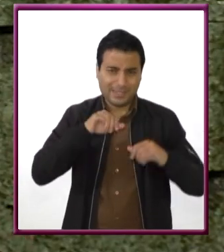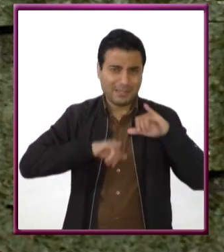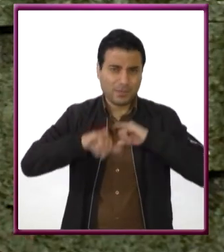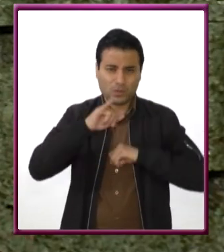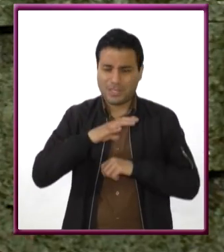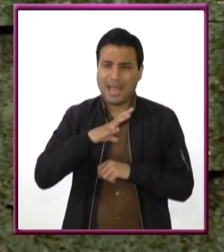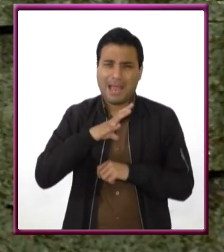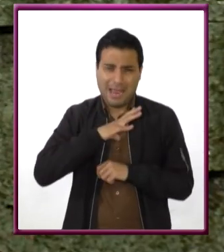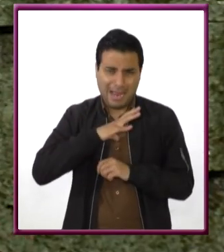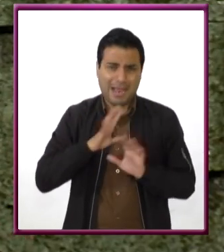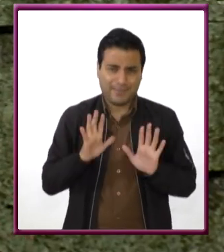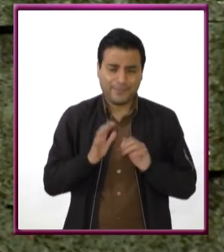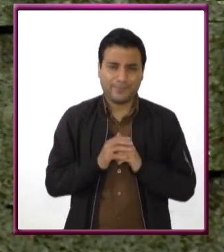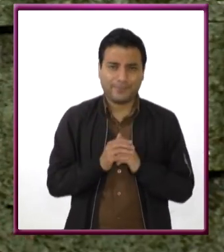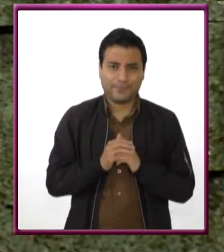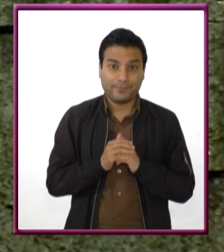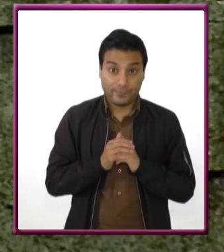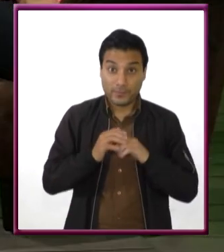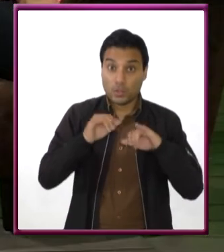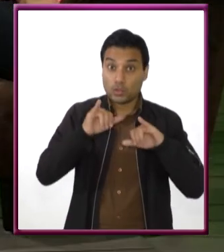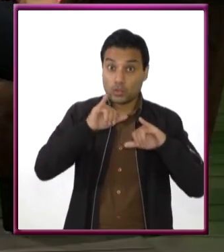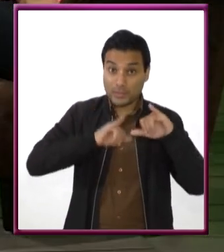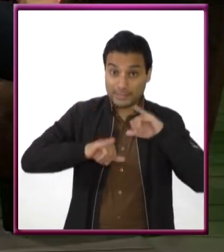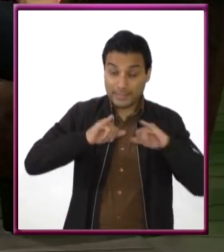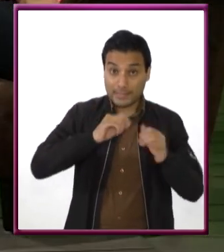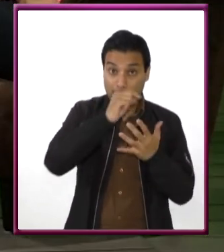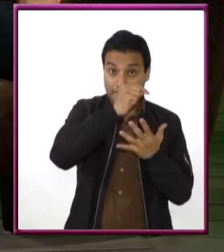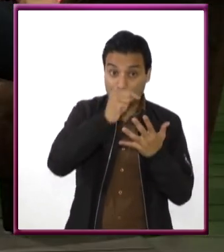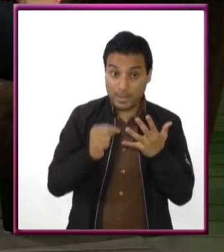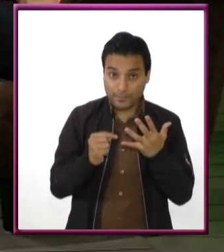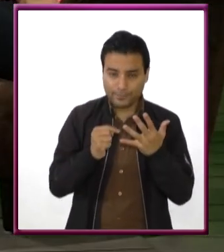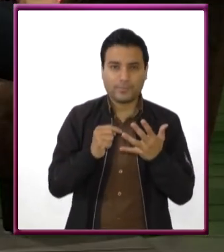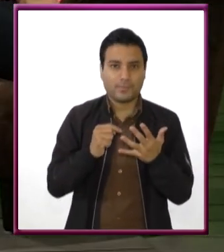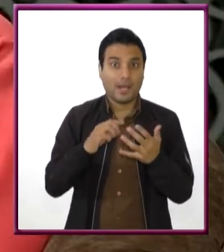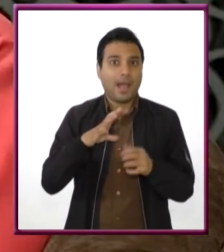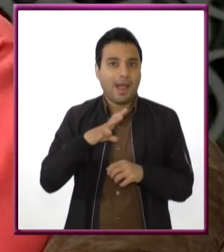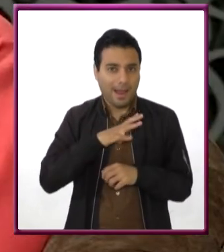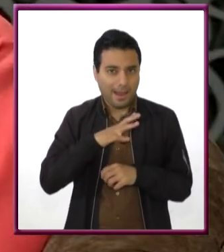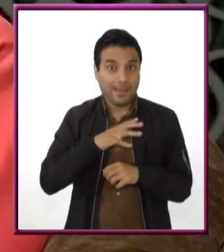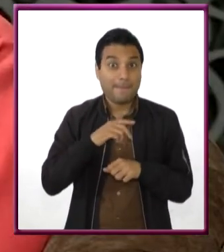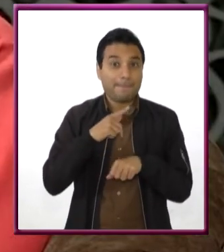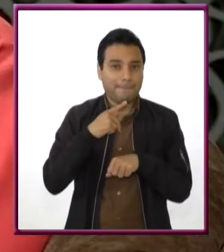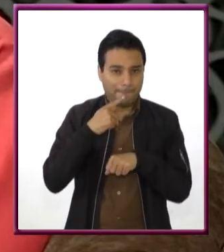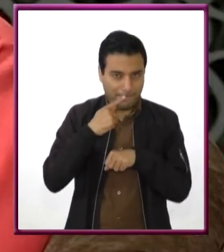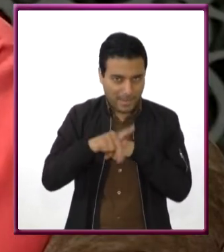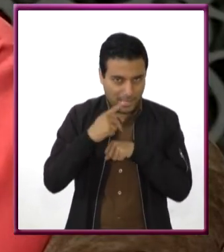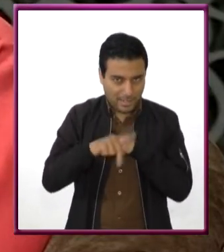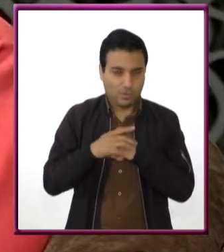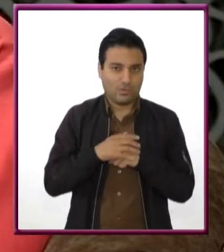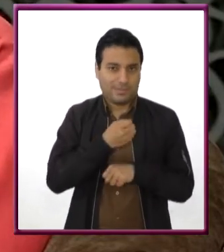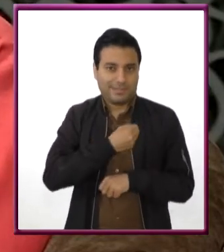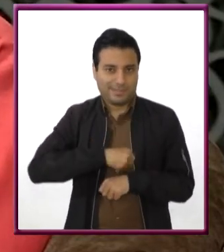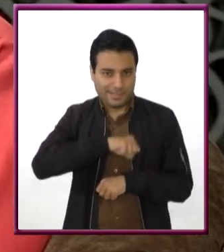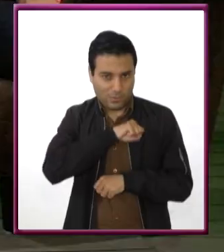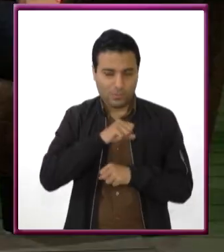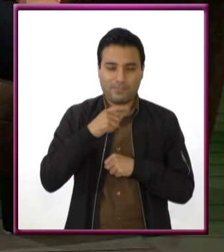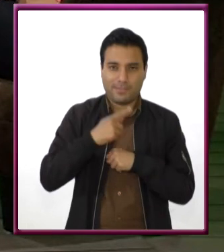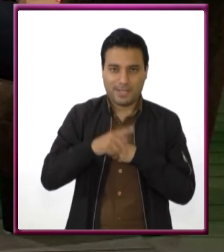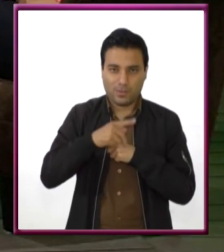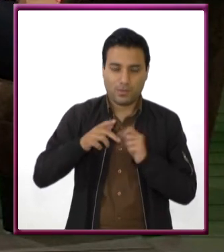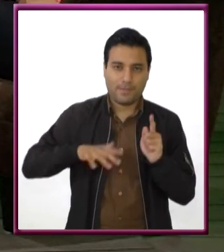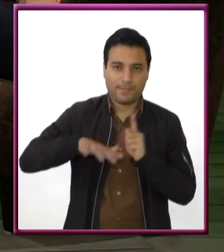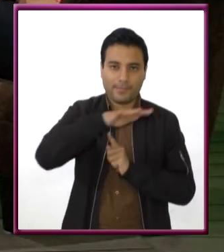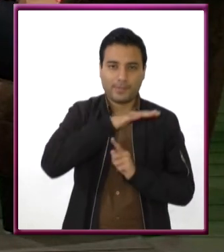Entonces tenemos que distinguir aquellas que tienen propiedades que pueden ocasionar daños a la salud o al ambiente. Pero lo que sucede es que muchas